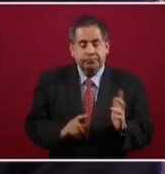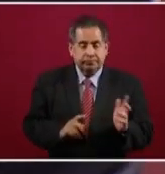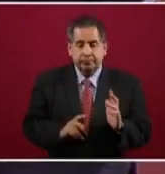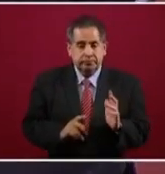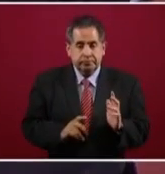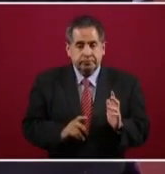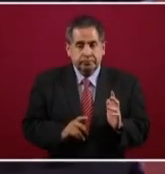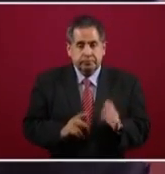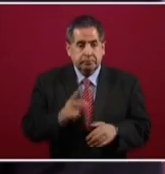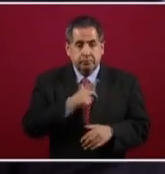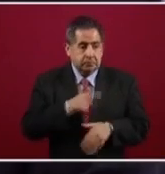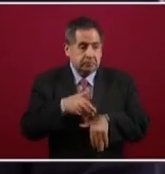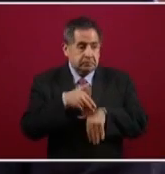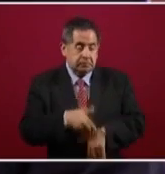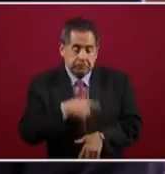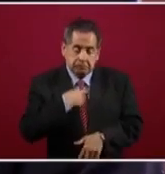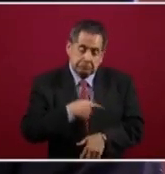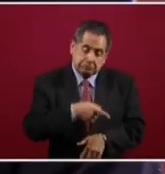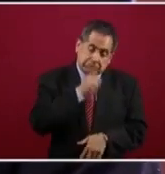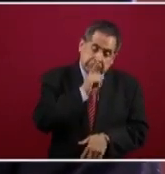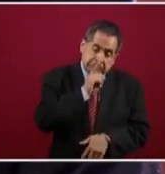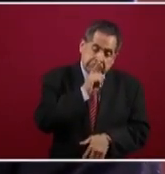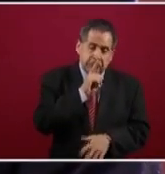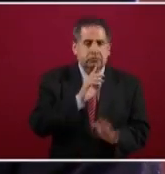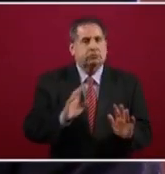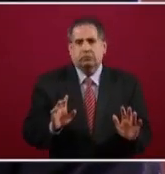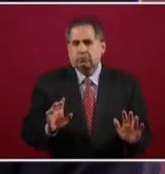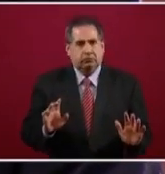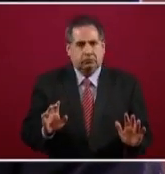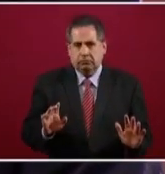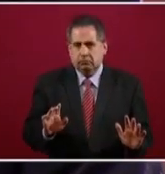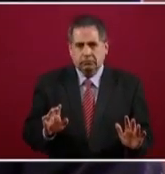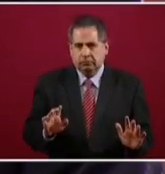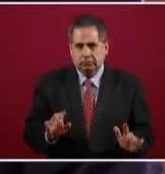que nos tengamos que quedar callados